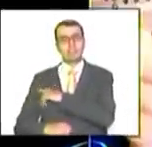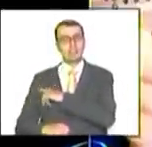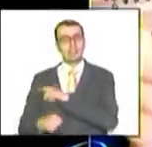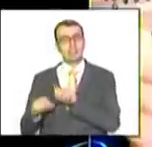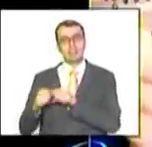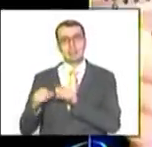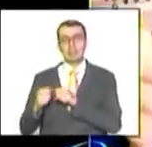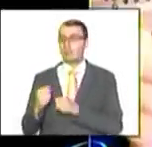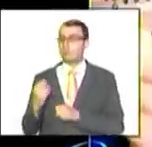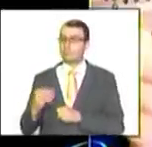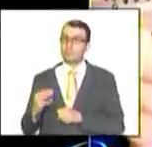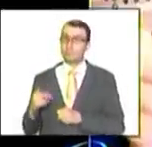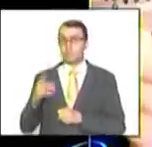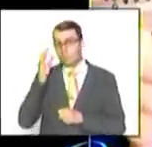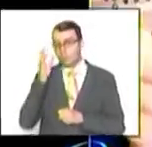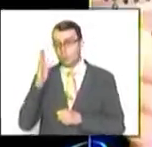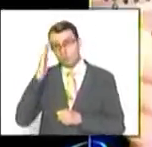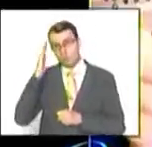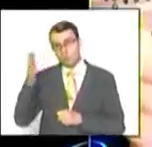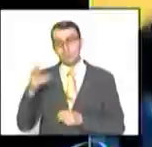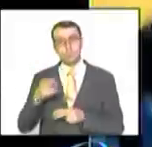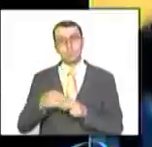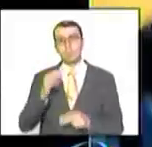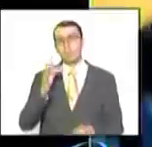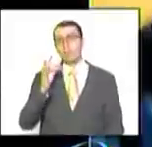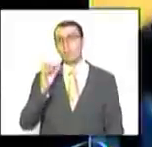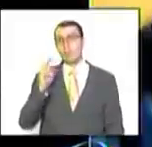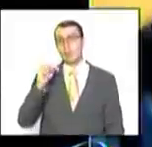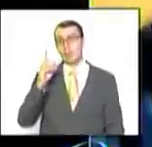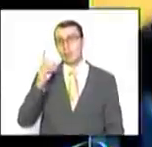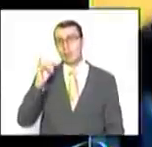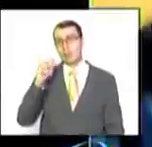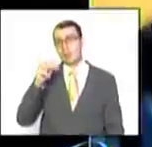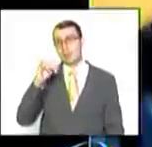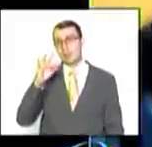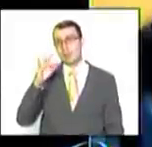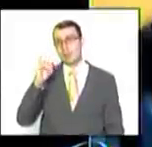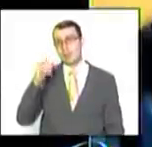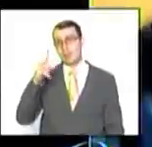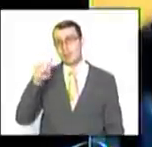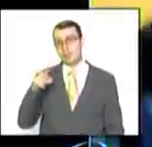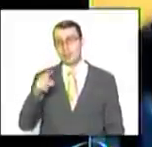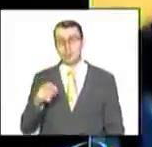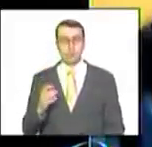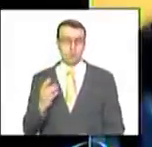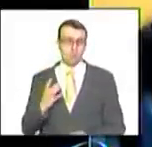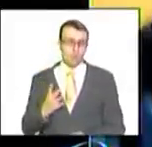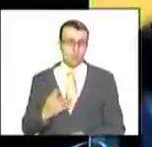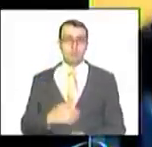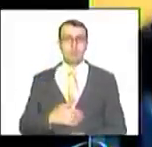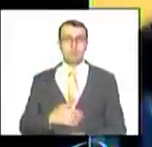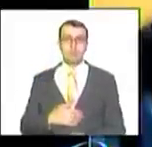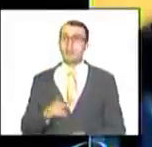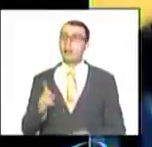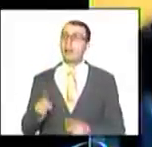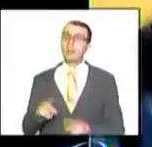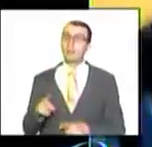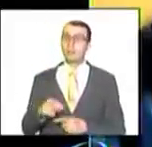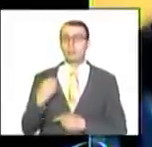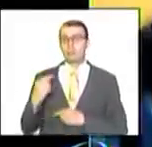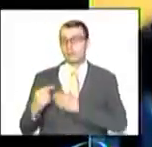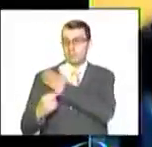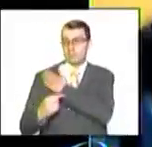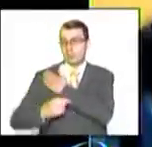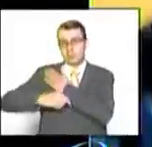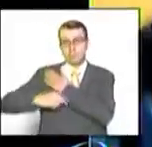haciendo una tendinitis, una inflamación, esto produce un dolor severo. Estos son pacientes con problemas del manguito rotador,